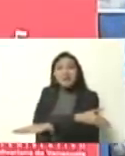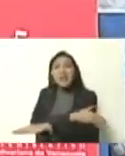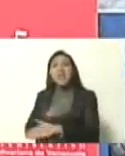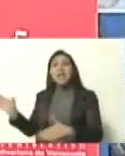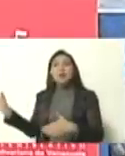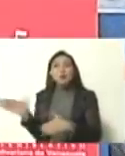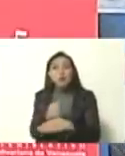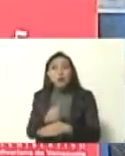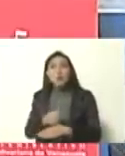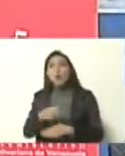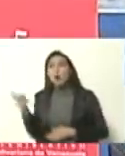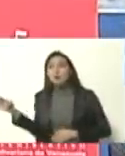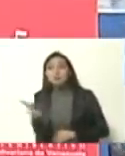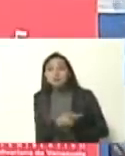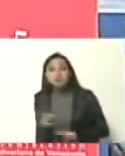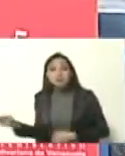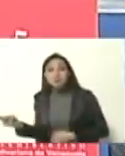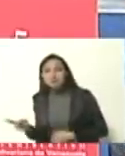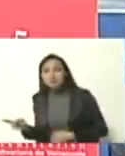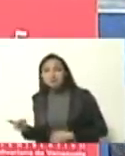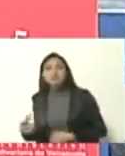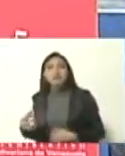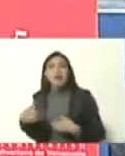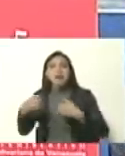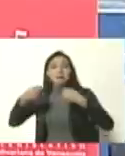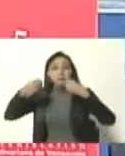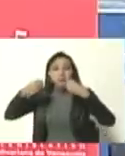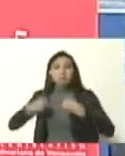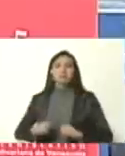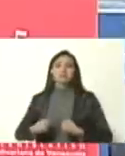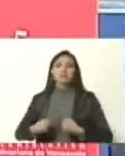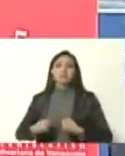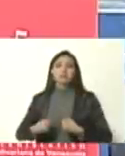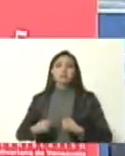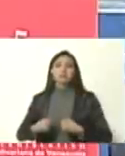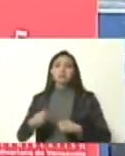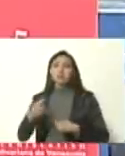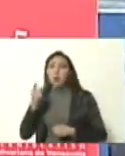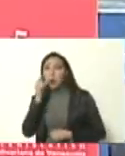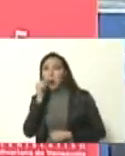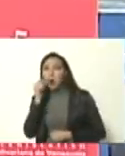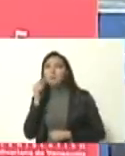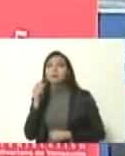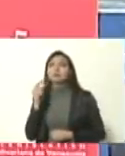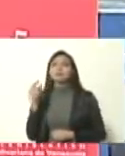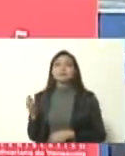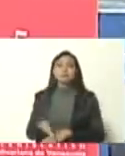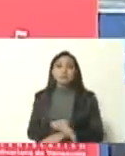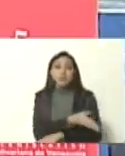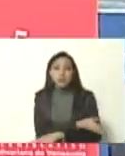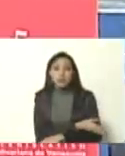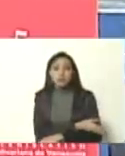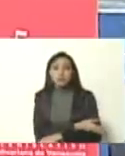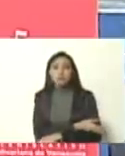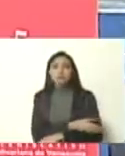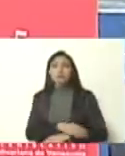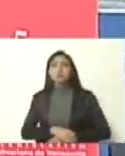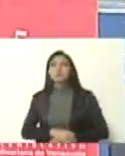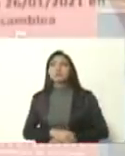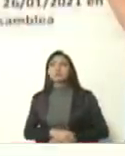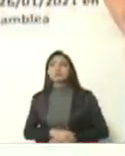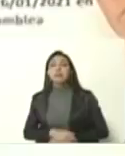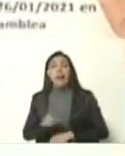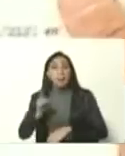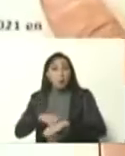a este delincuente, Richard Alberto Grillet Álvarez, en el momento en que se